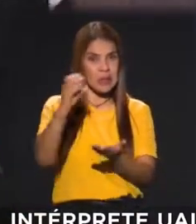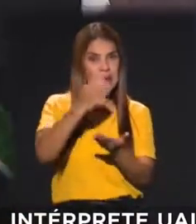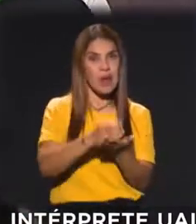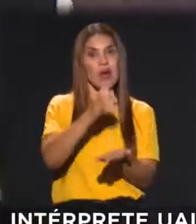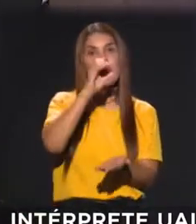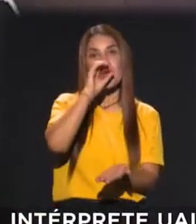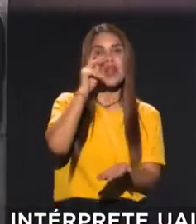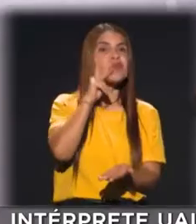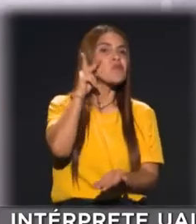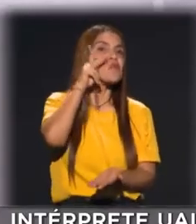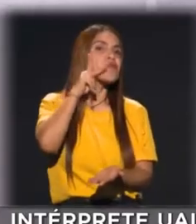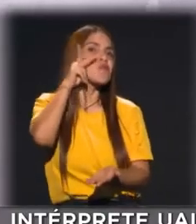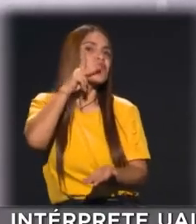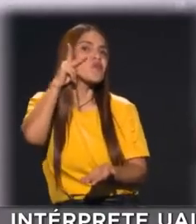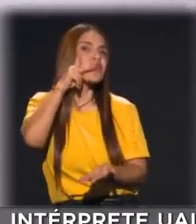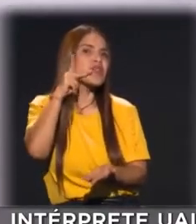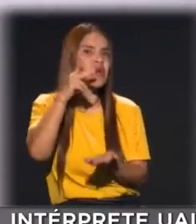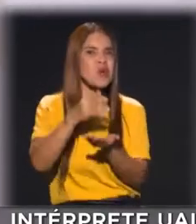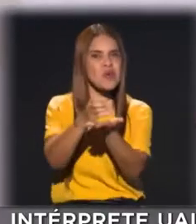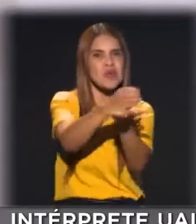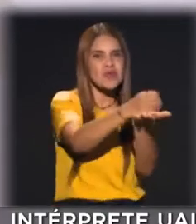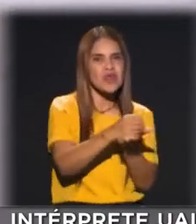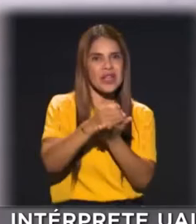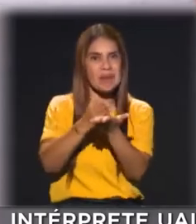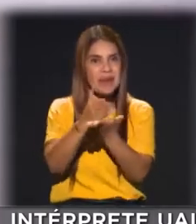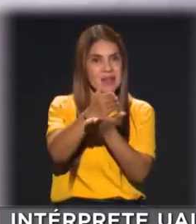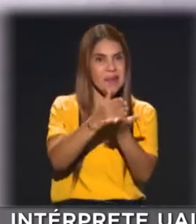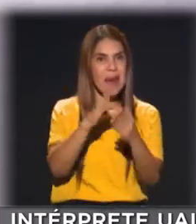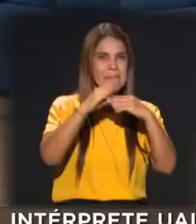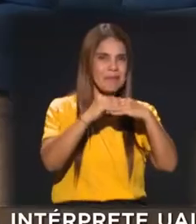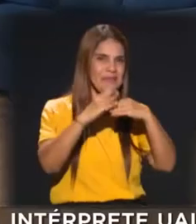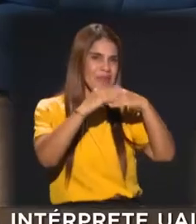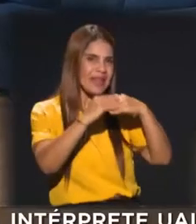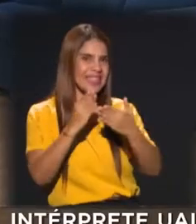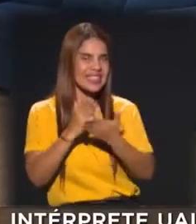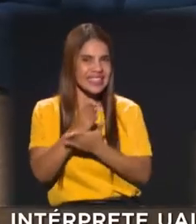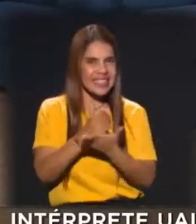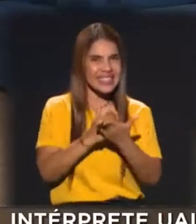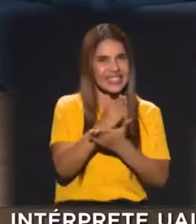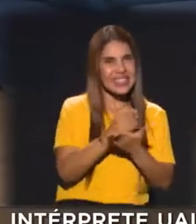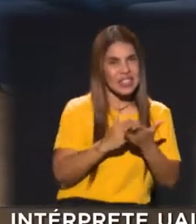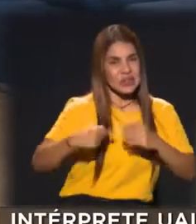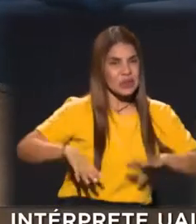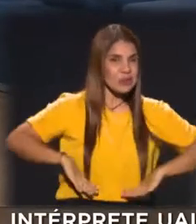el que parte el pan. ¿Cómo? Soy la que parte el vino, soy la que parte el pan. Soy la